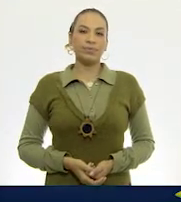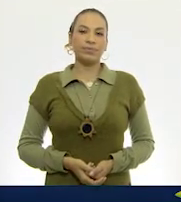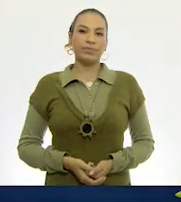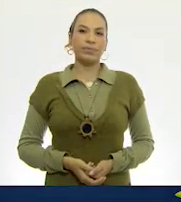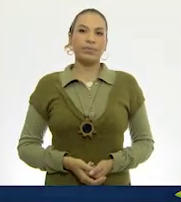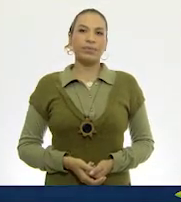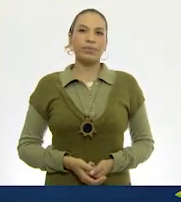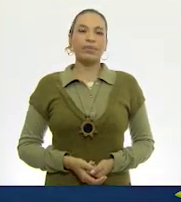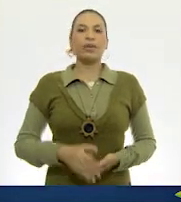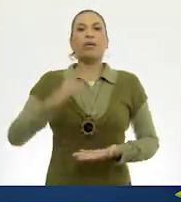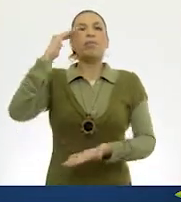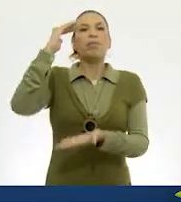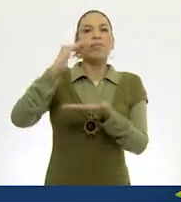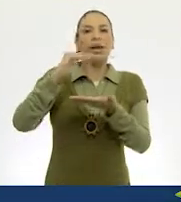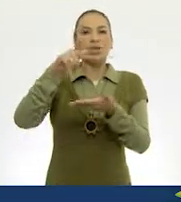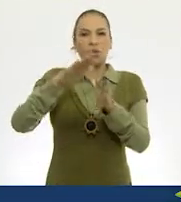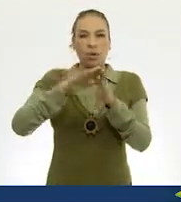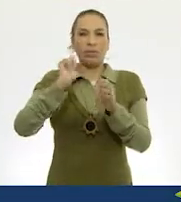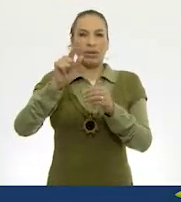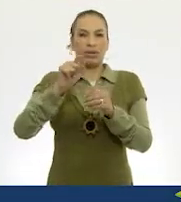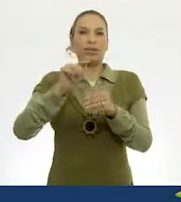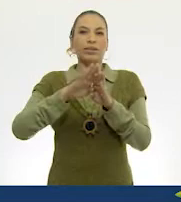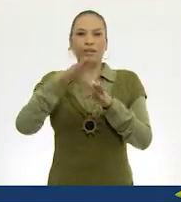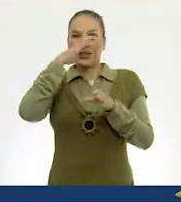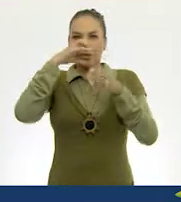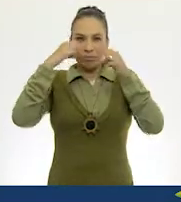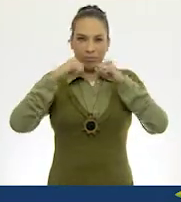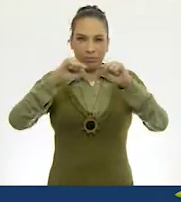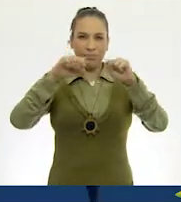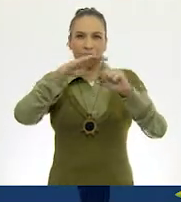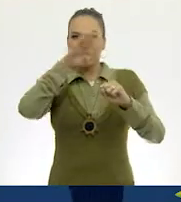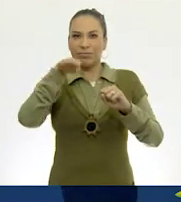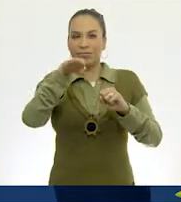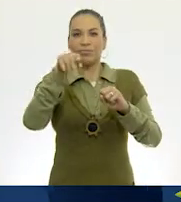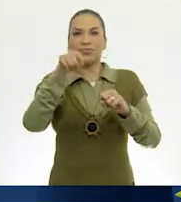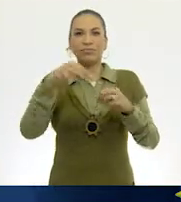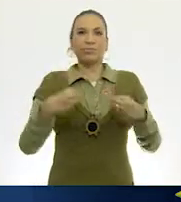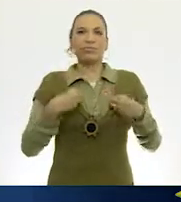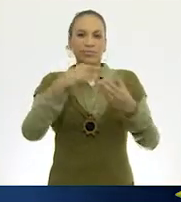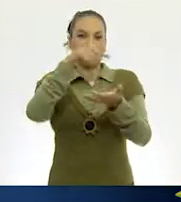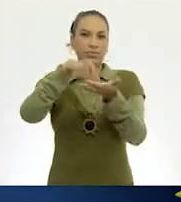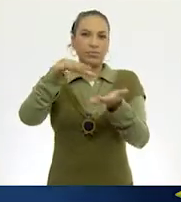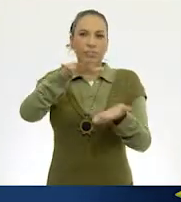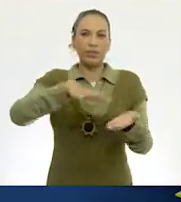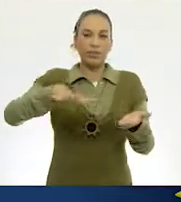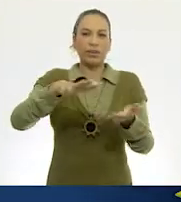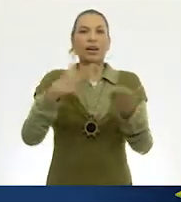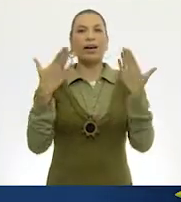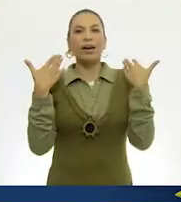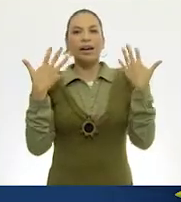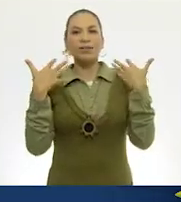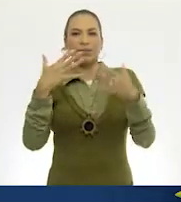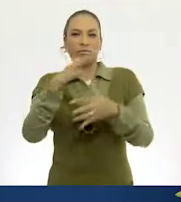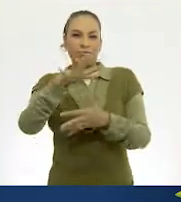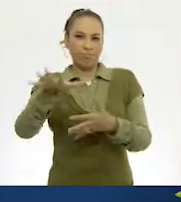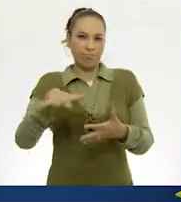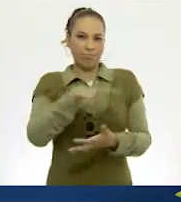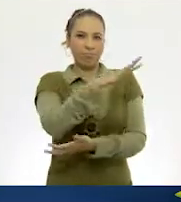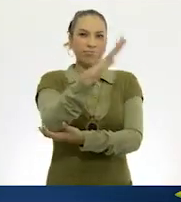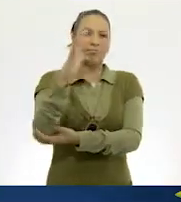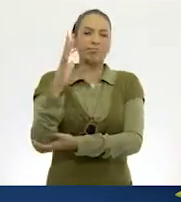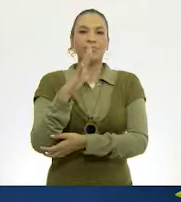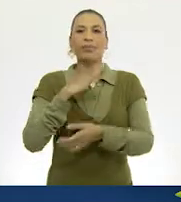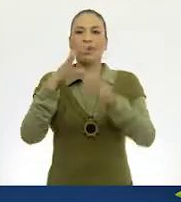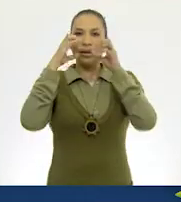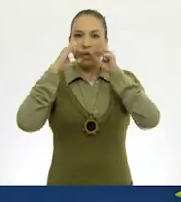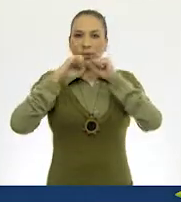De menor tamaño que el mamut, el Confoterio habitaba regularmente las zonas templadas y cálidas. Tenía